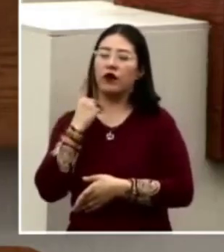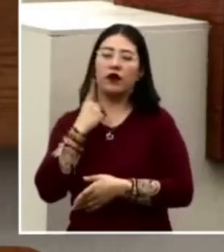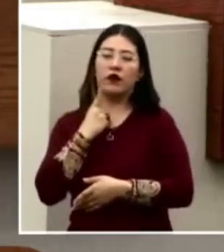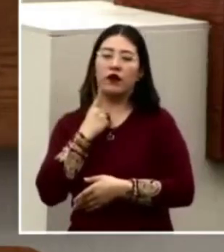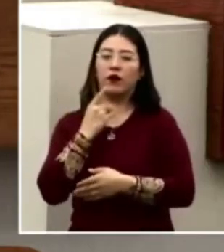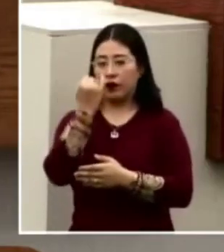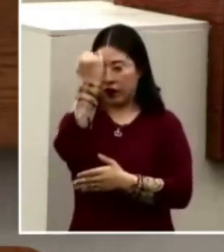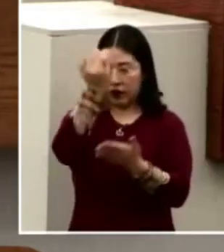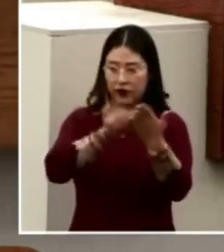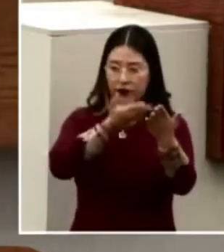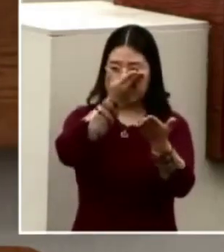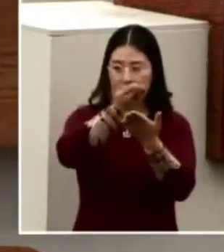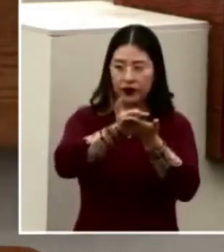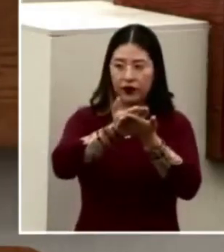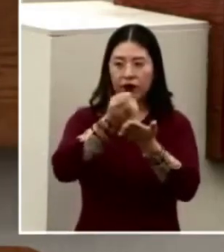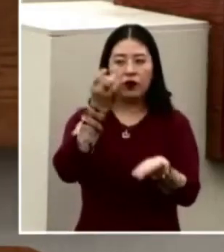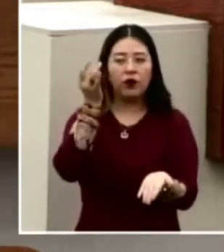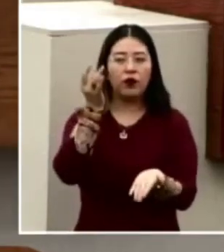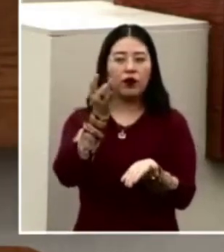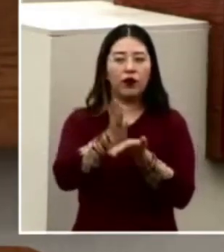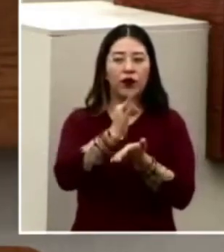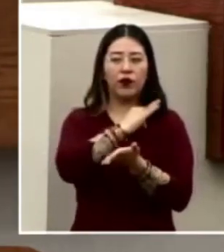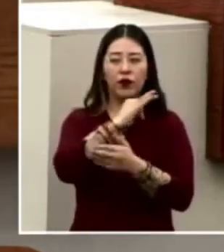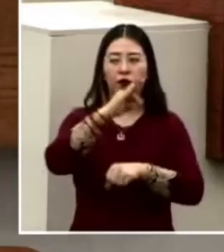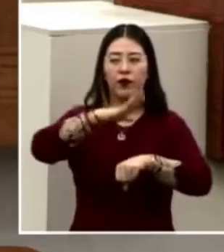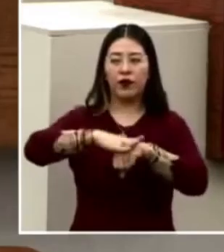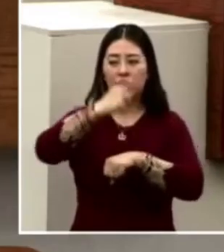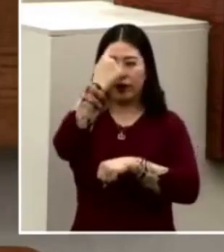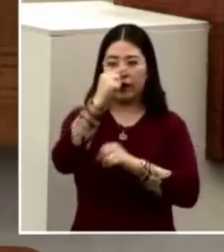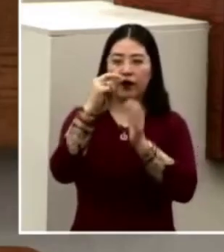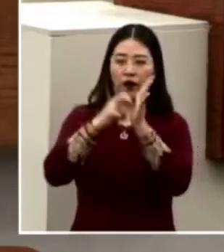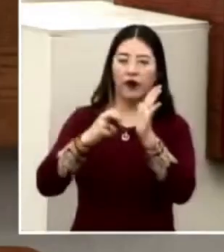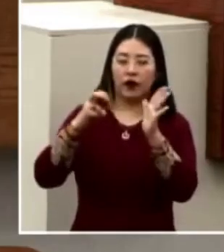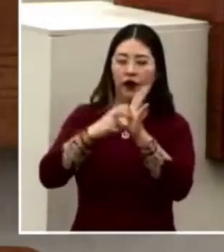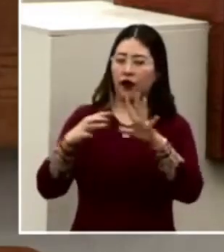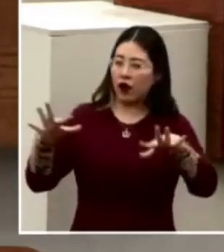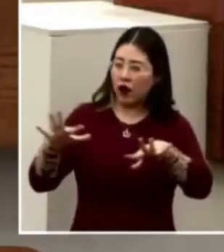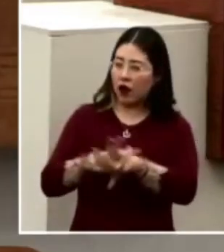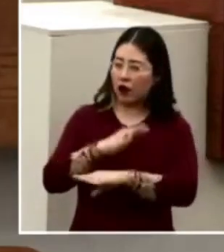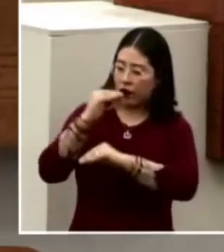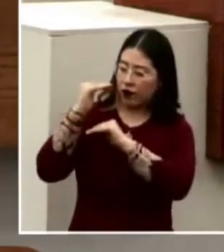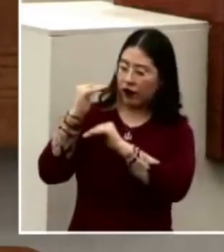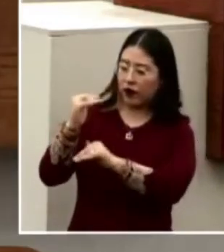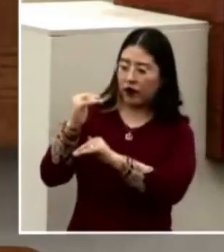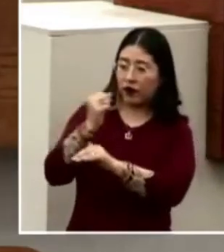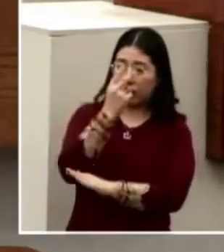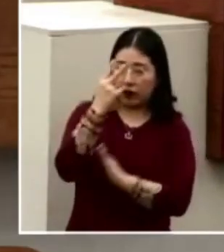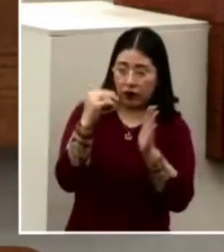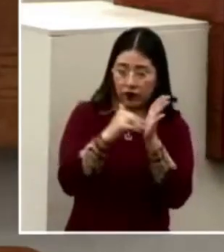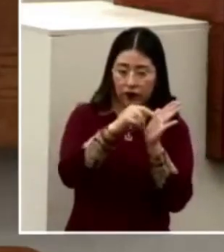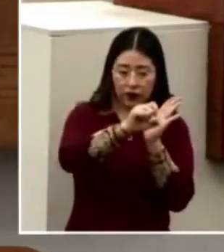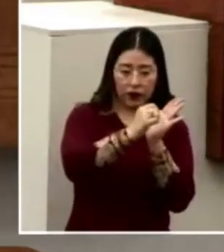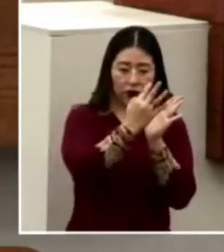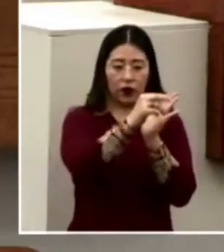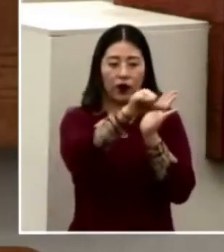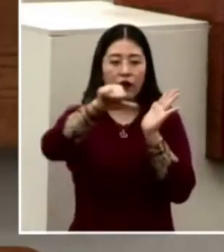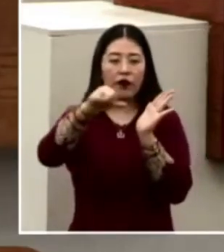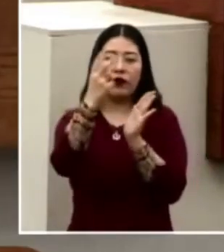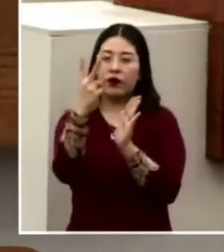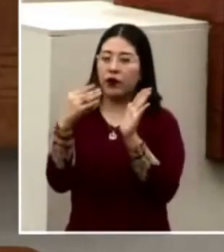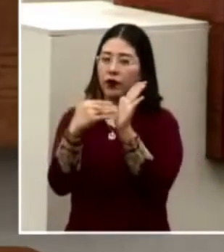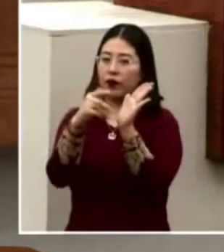la iniciativa que solamente era modificar el plazo del 2024 al